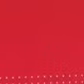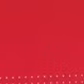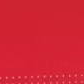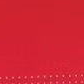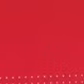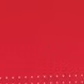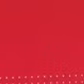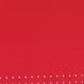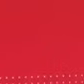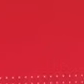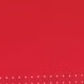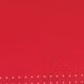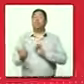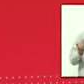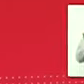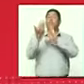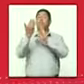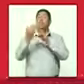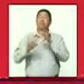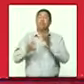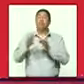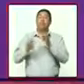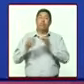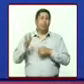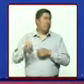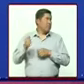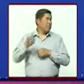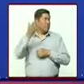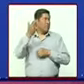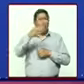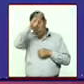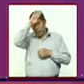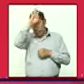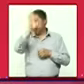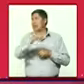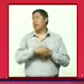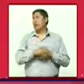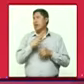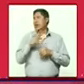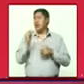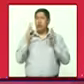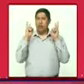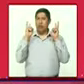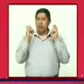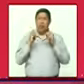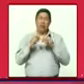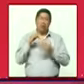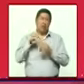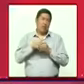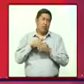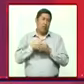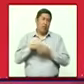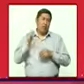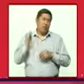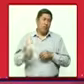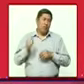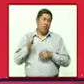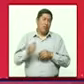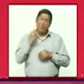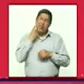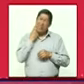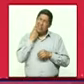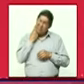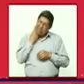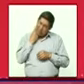Se realizó una audiencia en la ciudad, en Beni concretamente, con relación a las elecciones judiciales, y hace